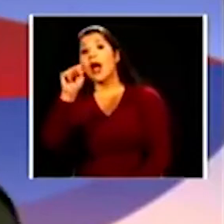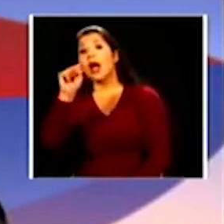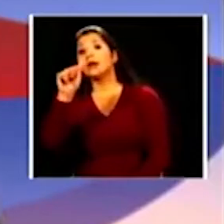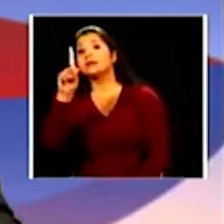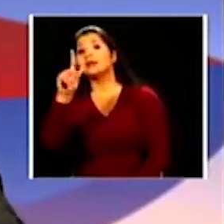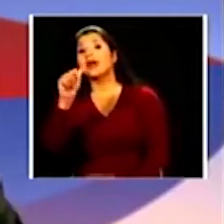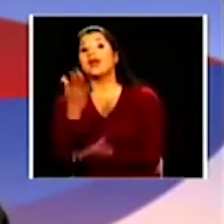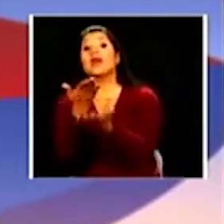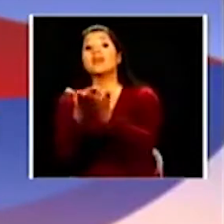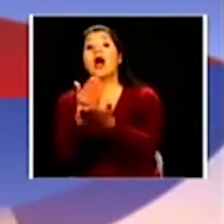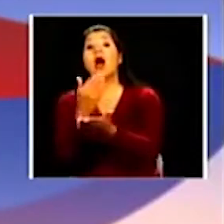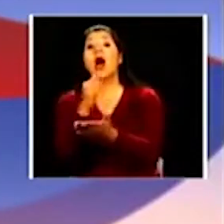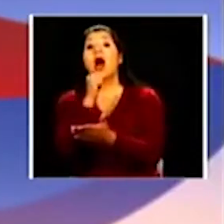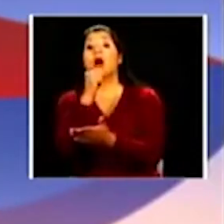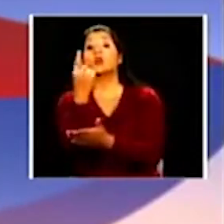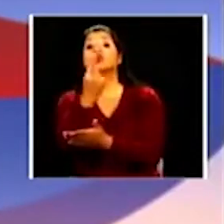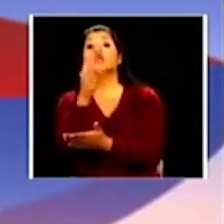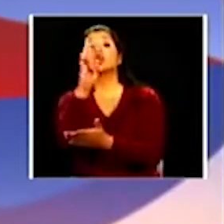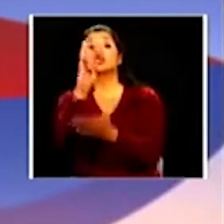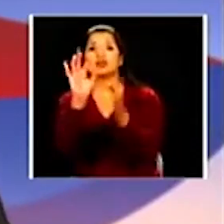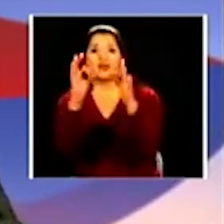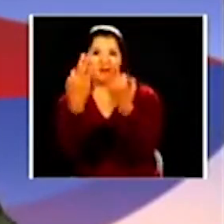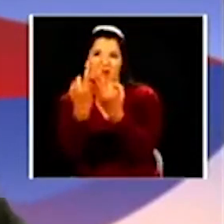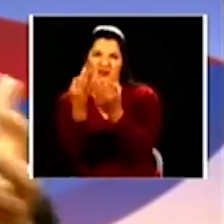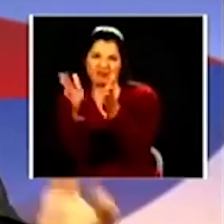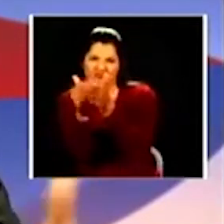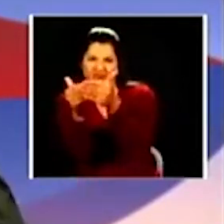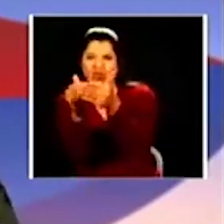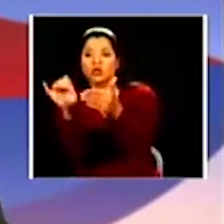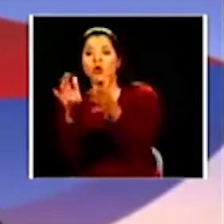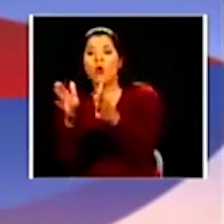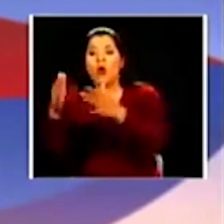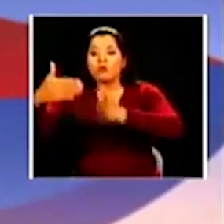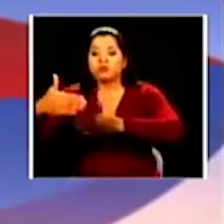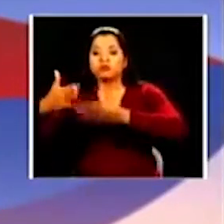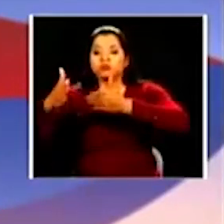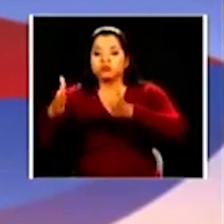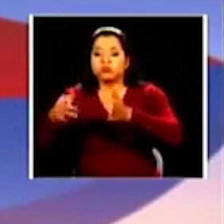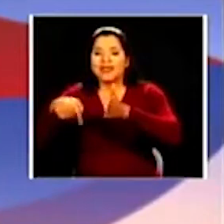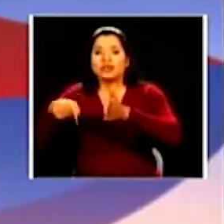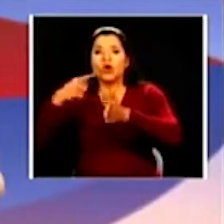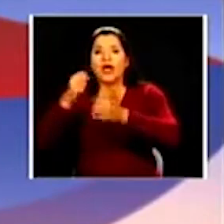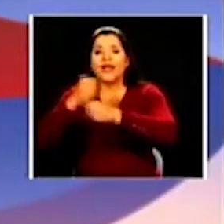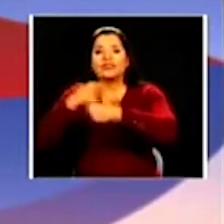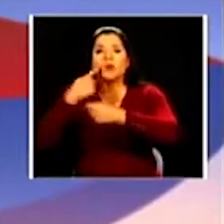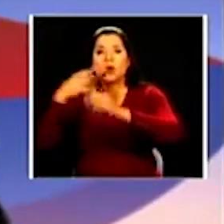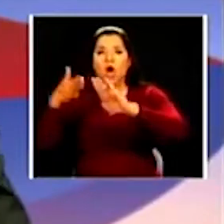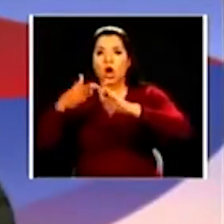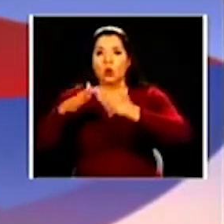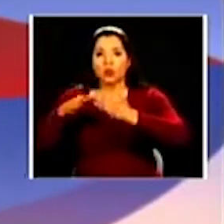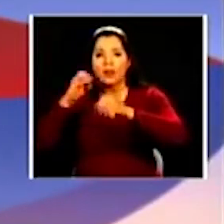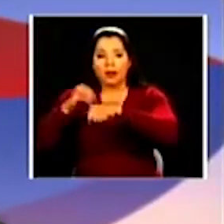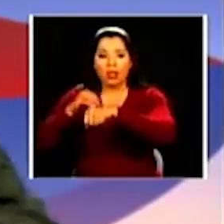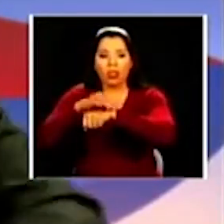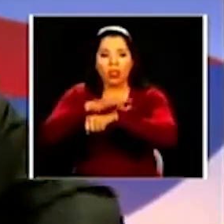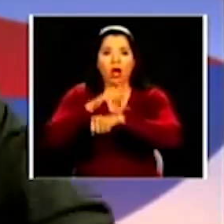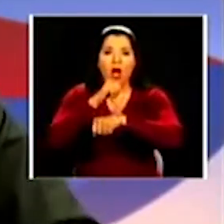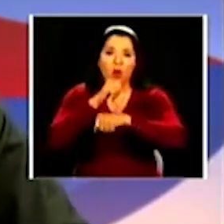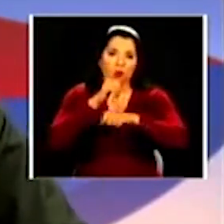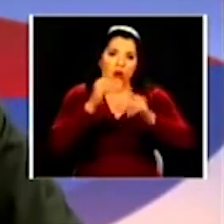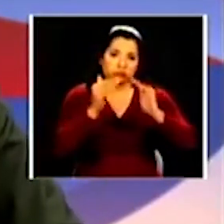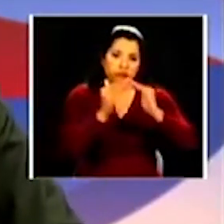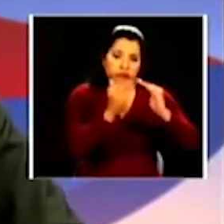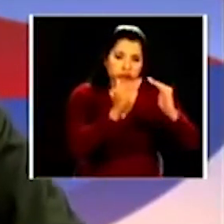Bueno, debemos fortalecer las asadas para que puedan también, con la debida infraestructura, con el debido acompañamiento y la coordinación que